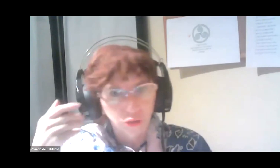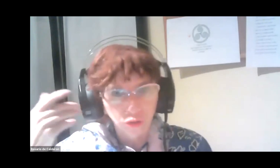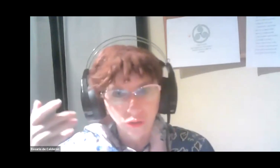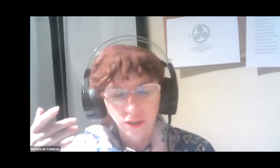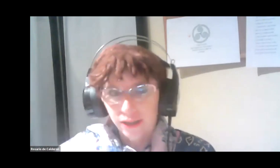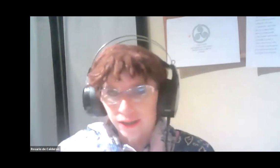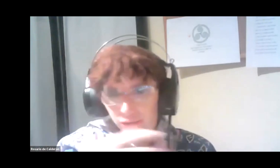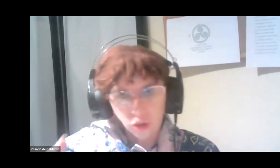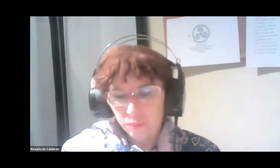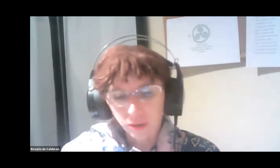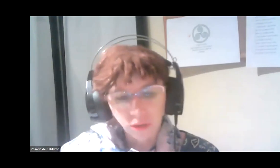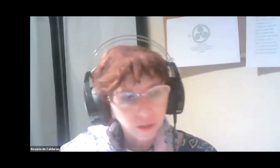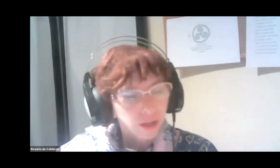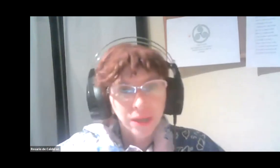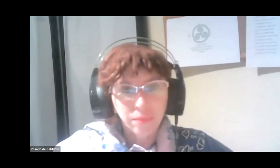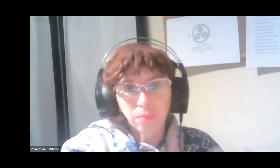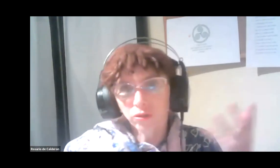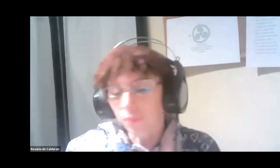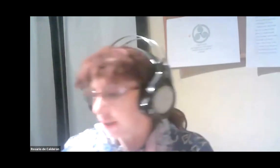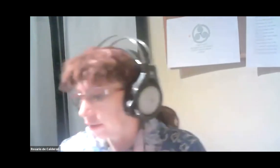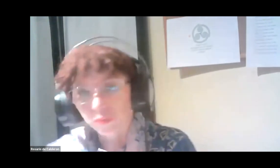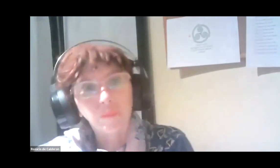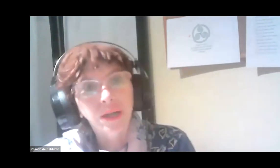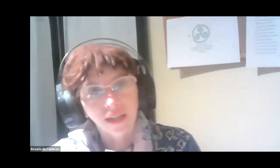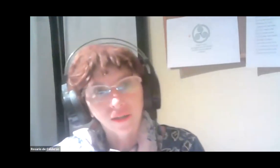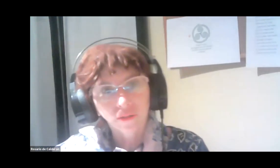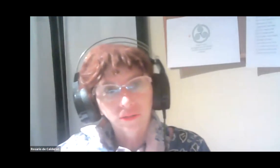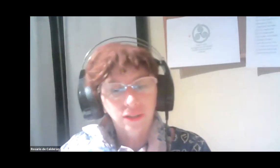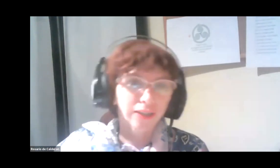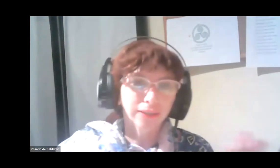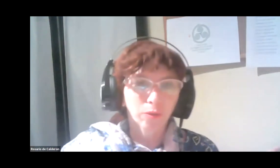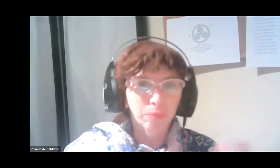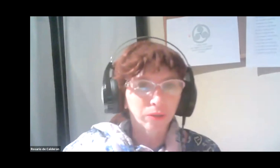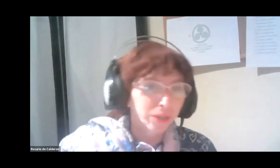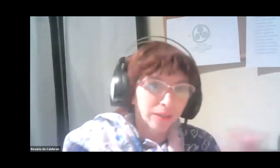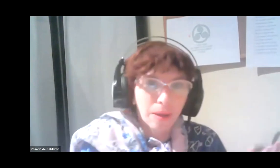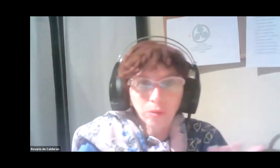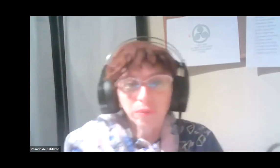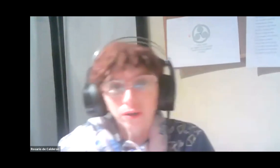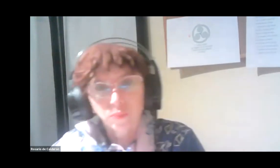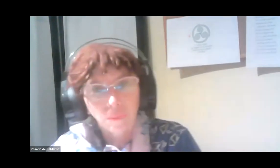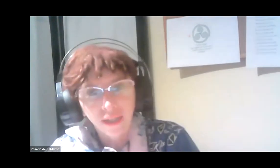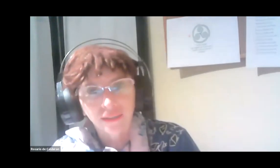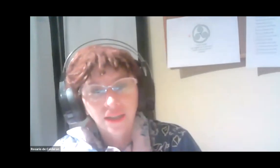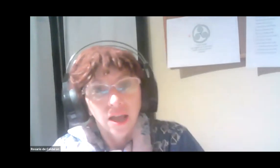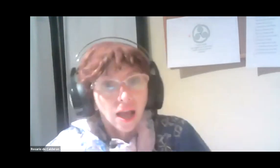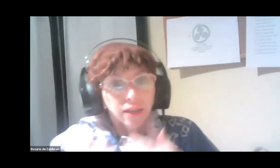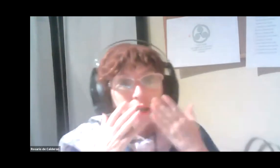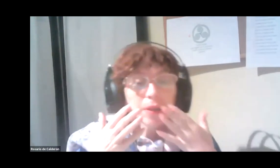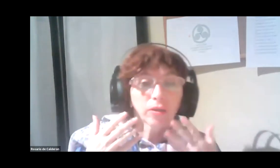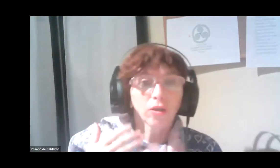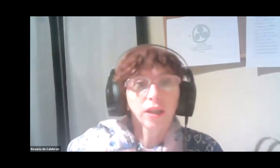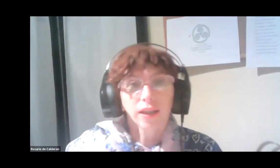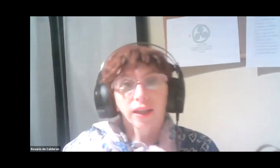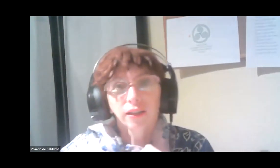nosotros normalmente con una bien vamos a ver los papeles raíces a una persona vidente vamos a ver los papeles hay